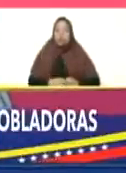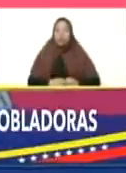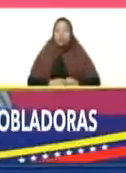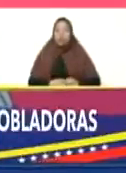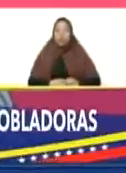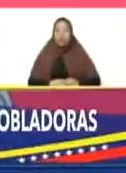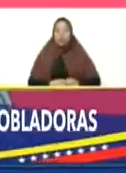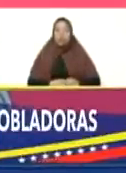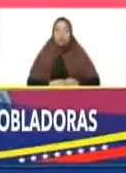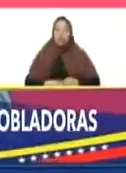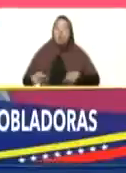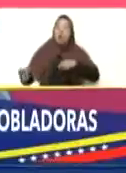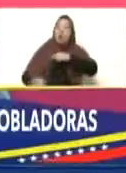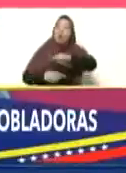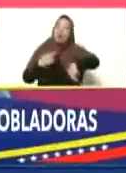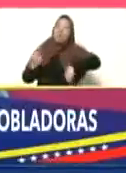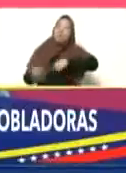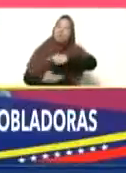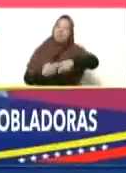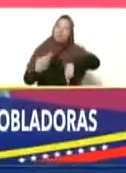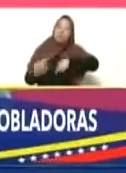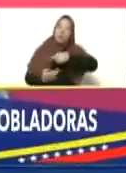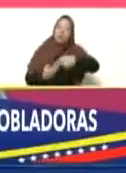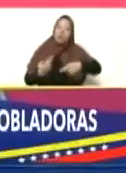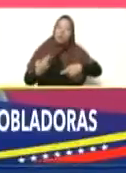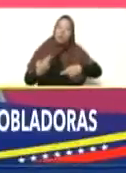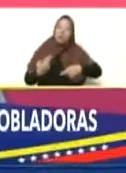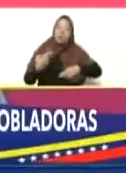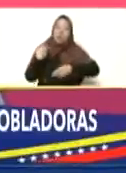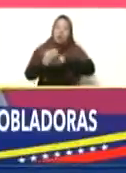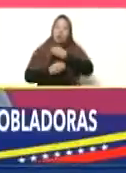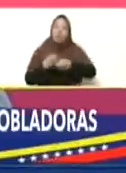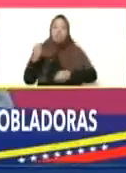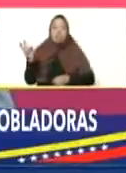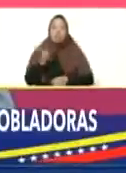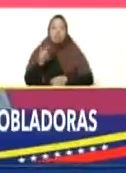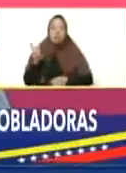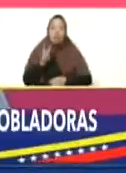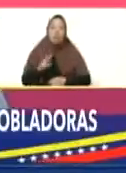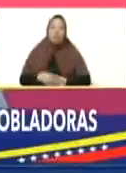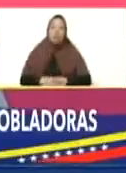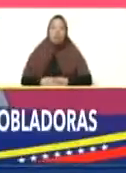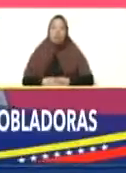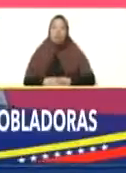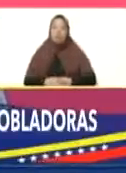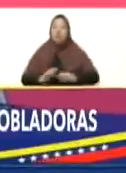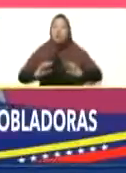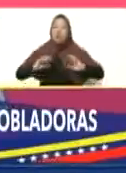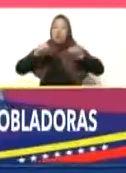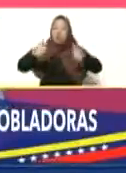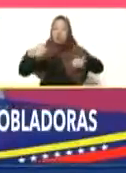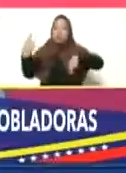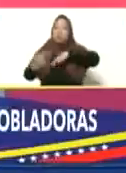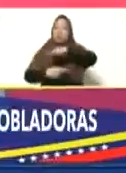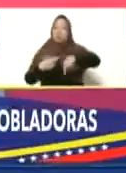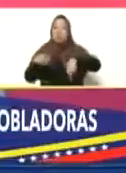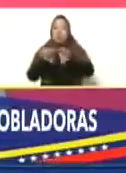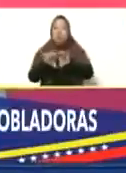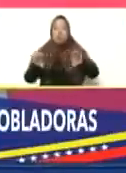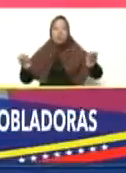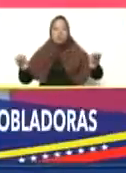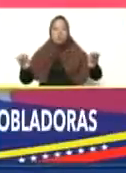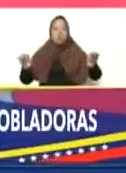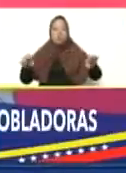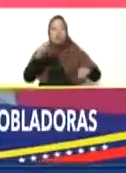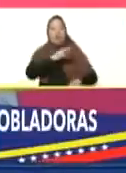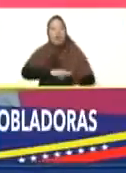que una revolución se iba a ser en venezuela y su base iba a ser la revolución educativa las